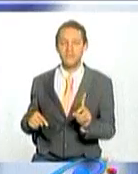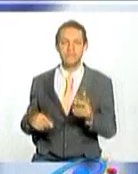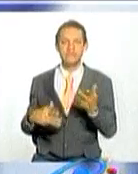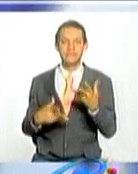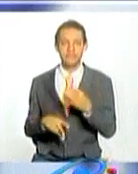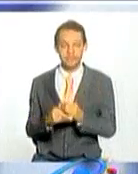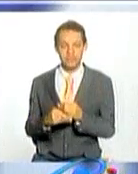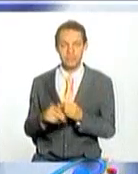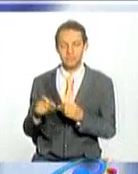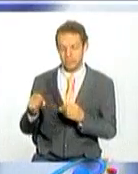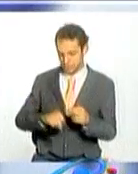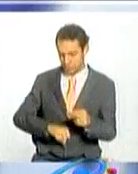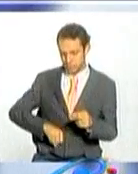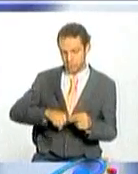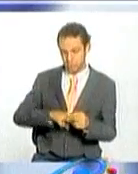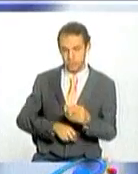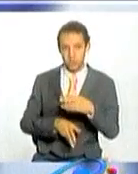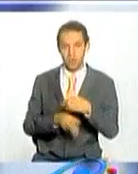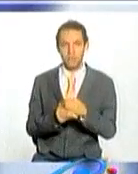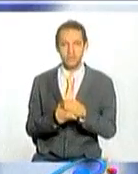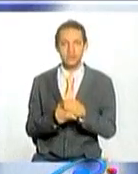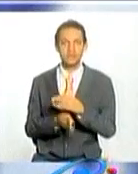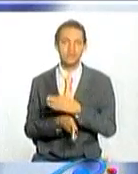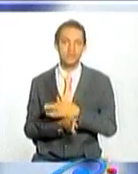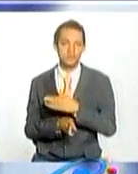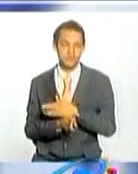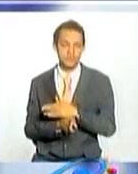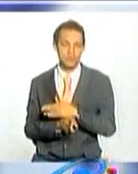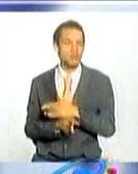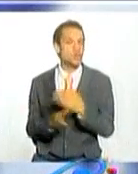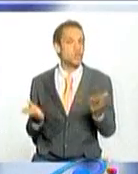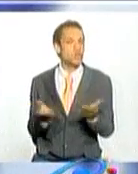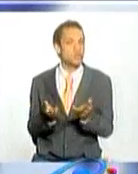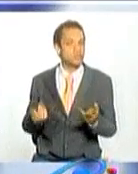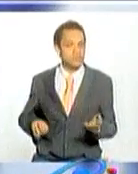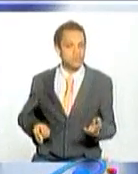con ecografía. Seguimos y vamos hacia